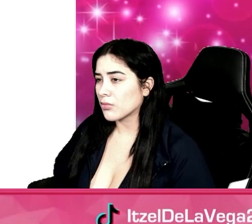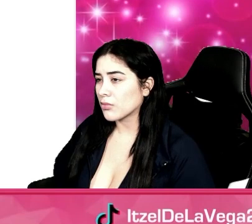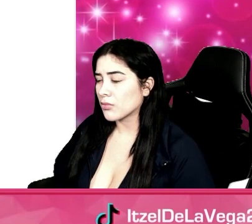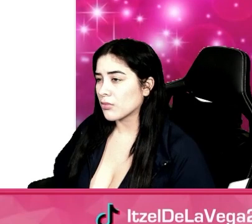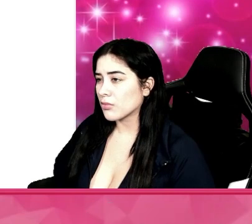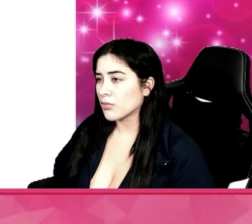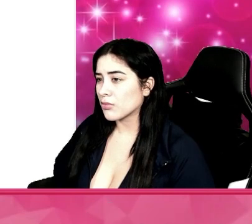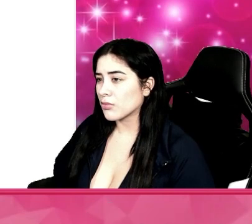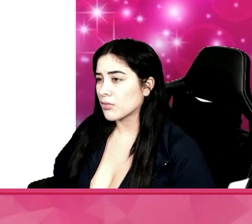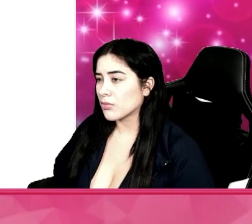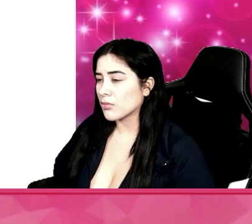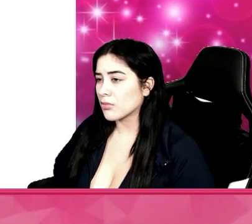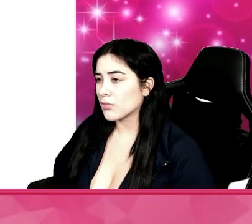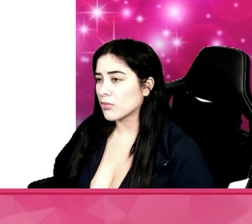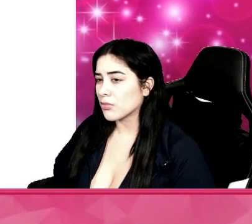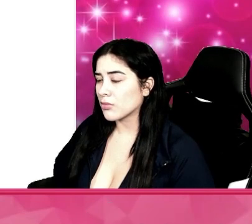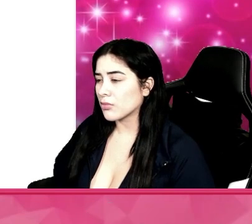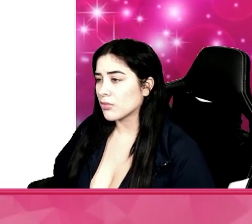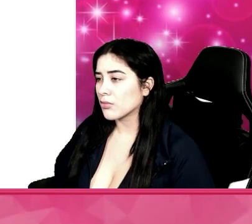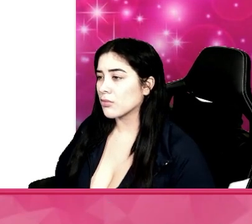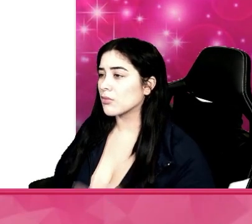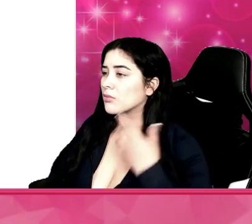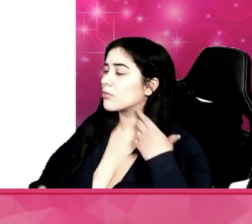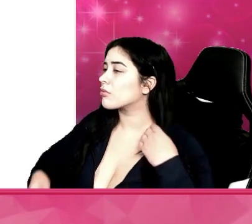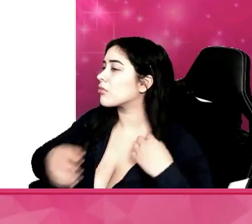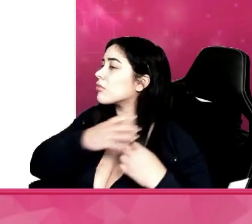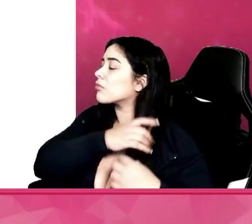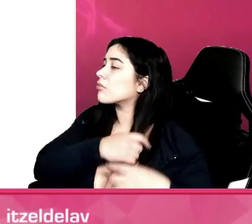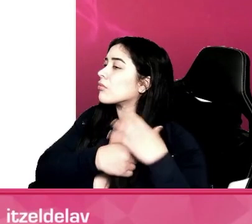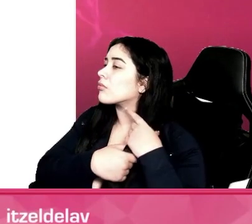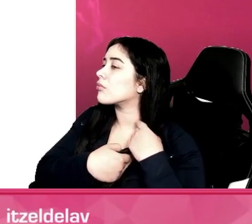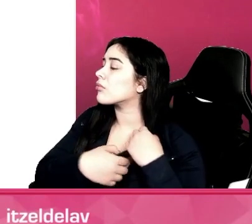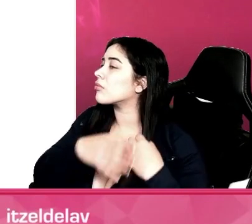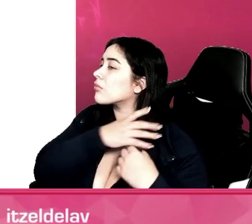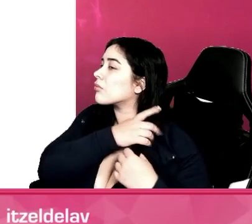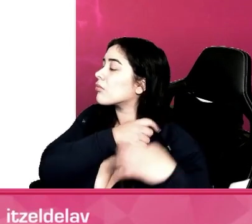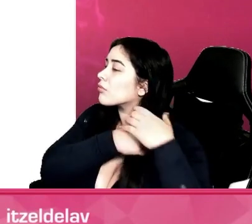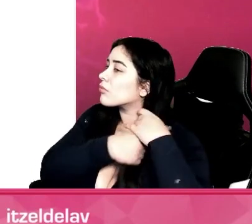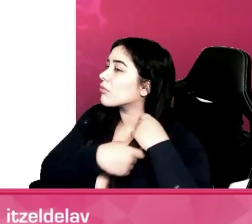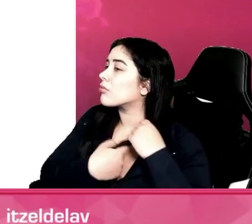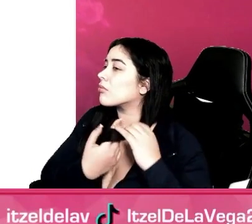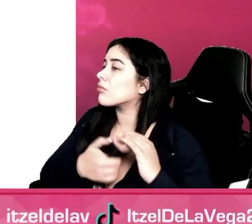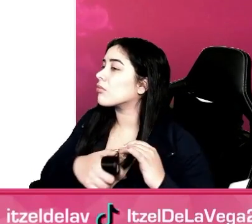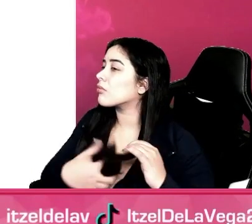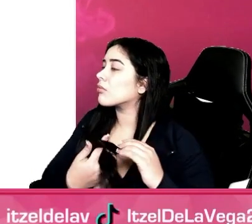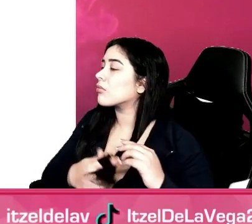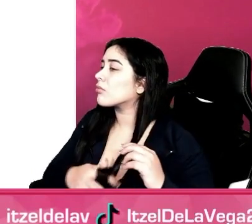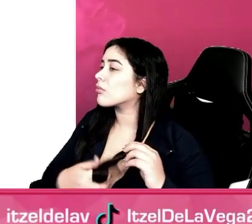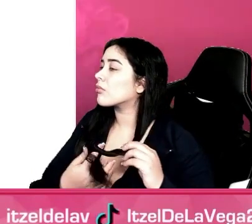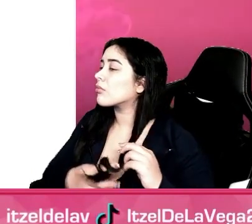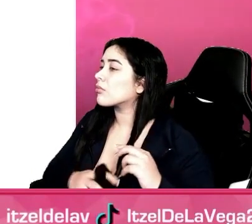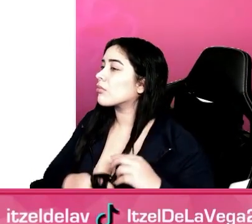pantomima entonces bueno pues vamos a acudir acudir a los órganos jurisdiccionales para hacer valer